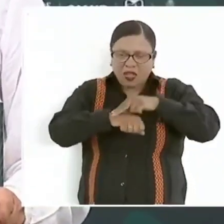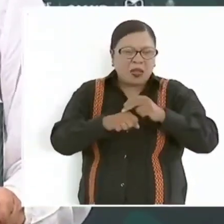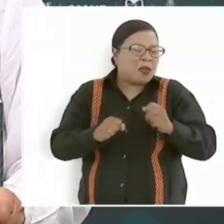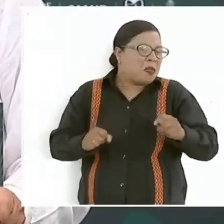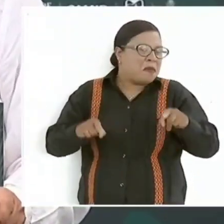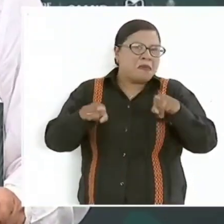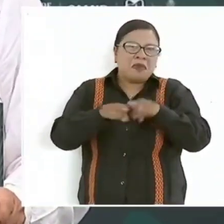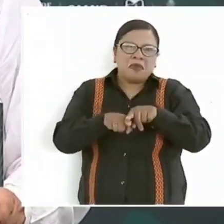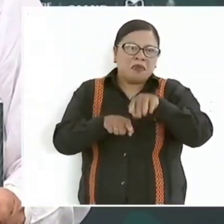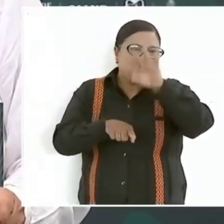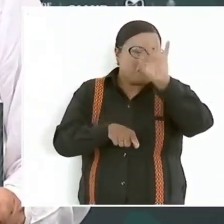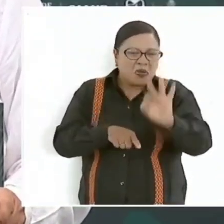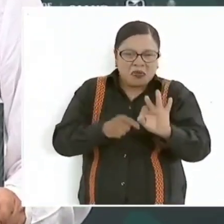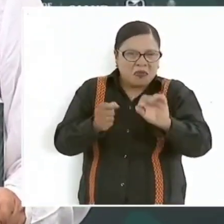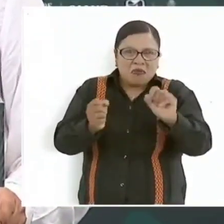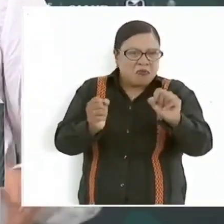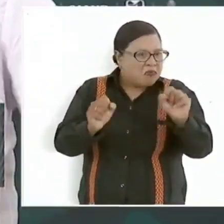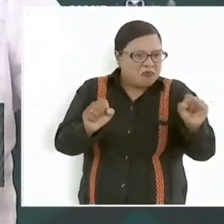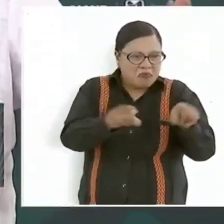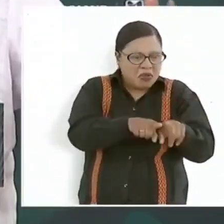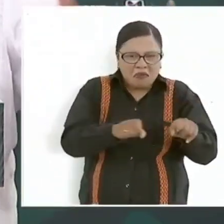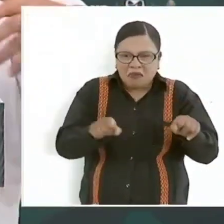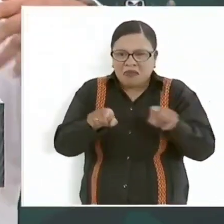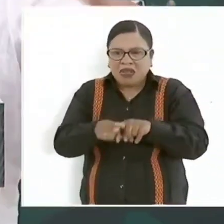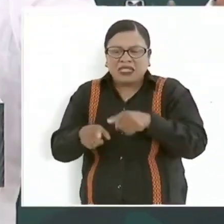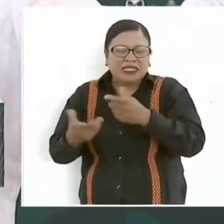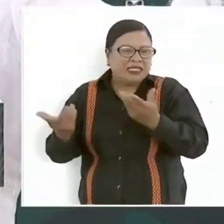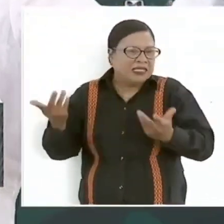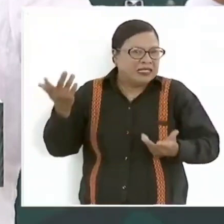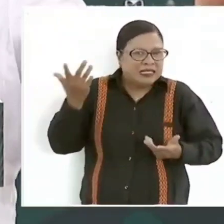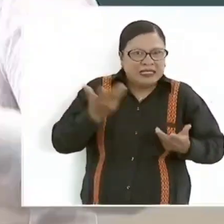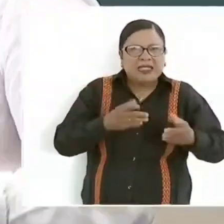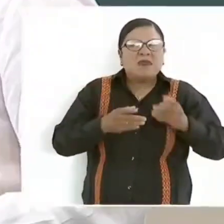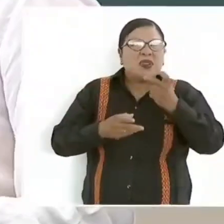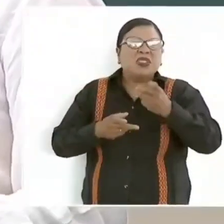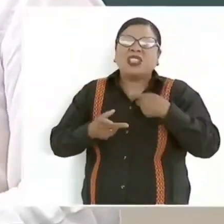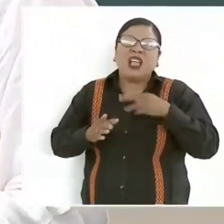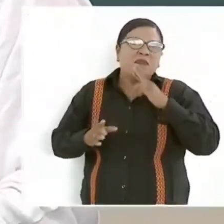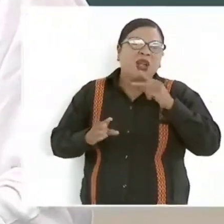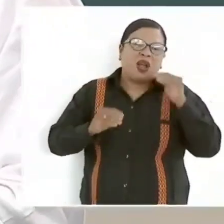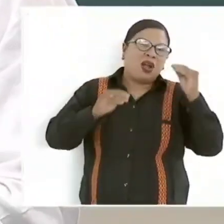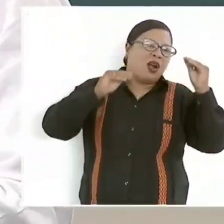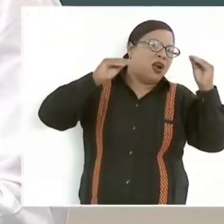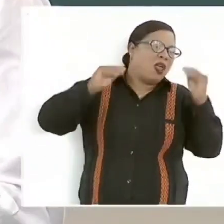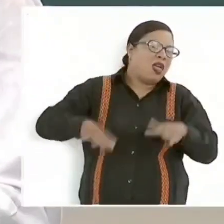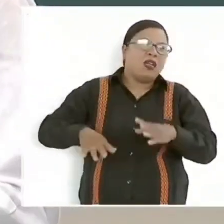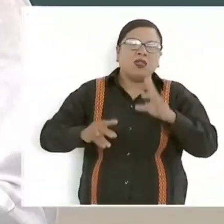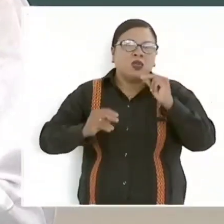buen porcentaje no entraba y se frustraba y abandonaba